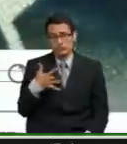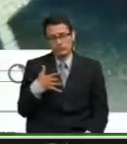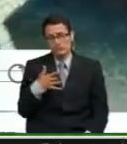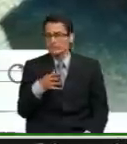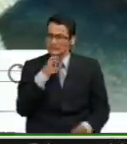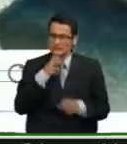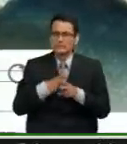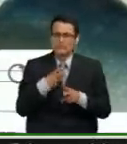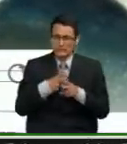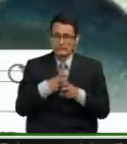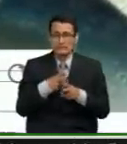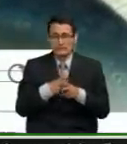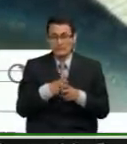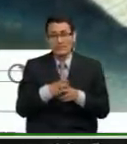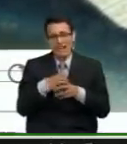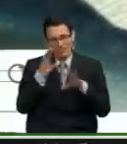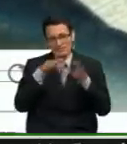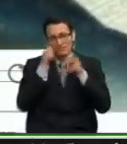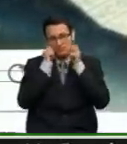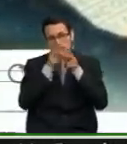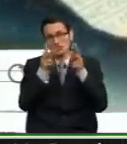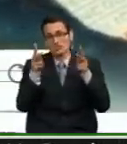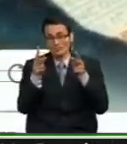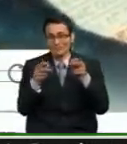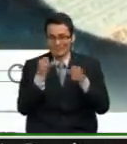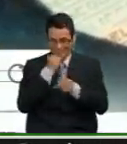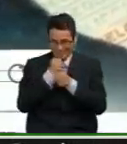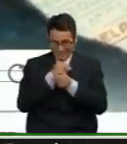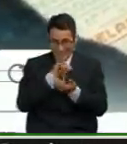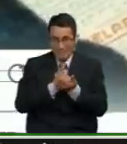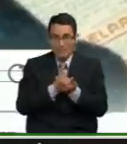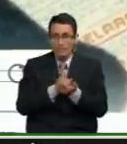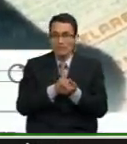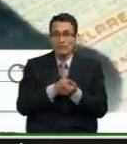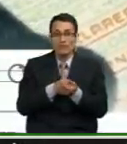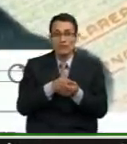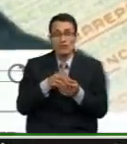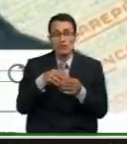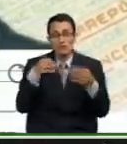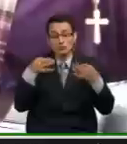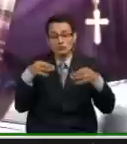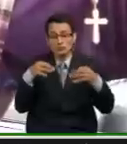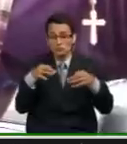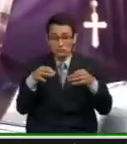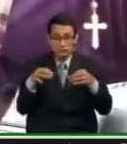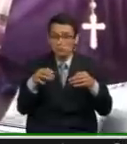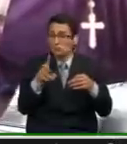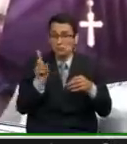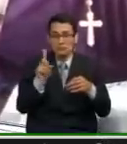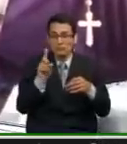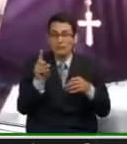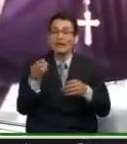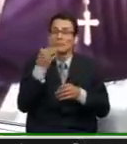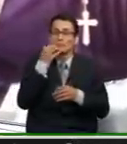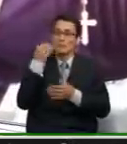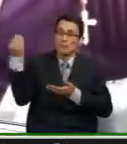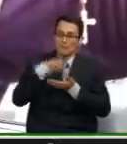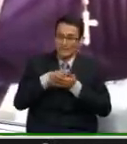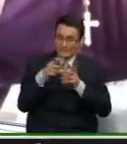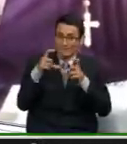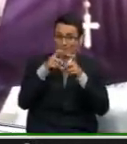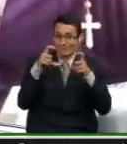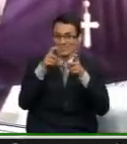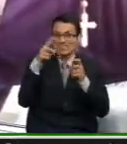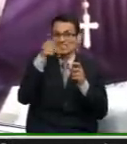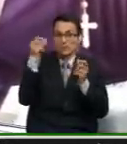bien complicadito, porque a veces la gente en este trabajo no carga suficiente de sencillo. Y si le pagan a uno con un billete de eso,